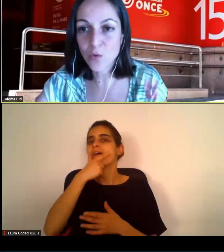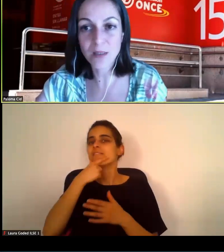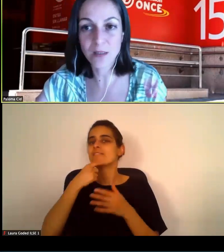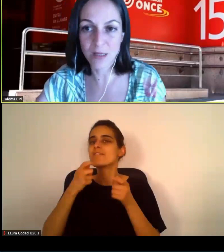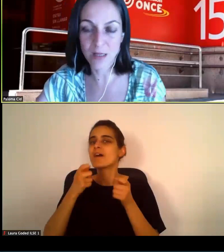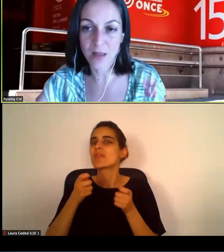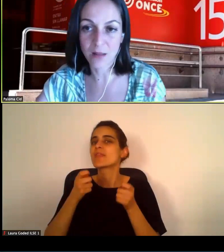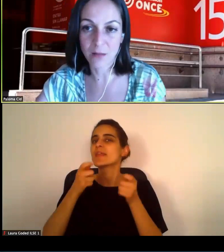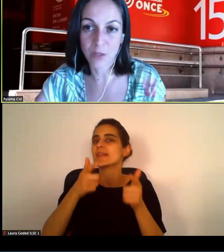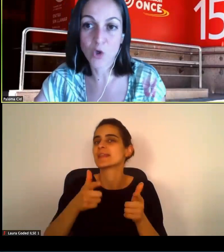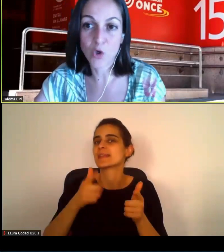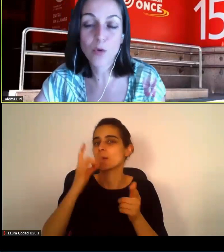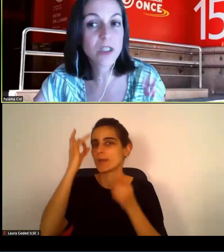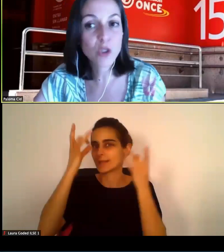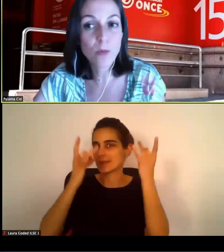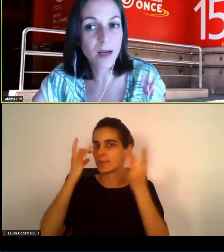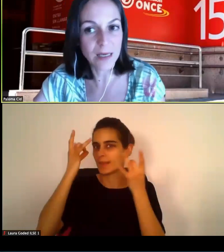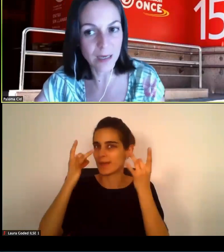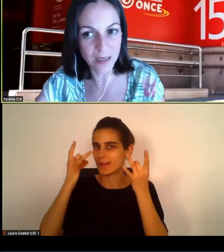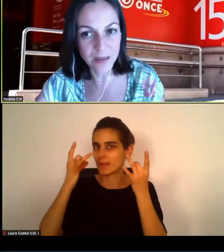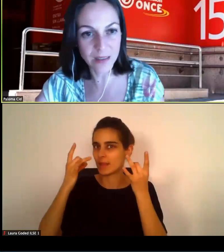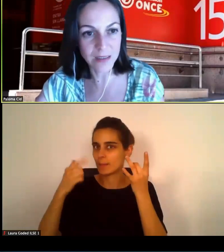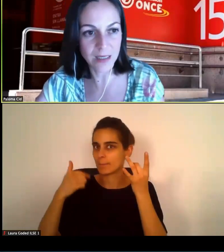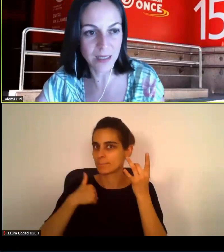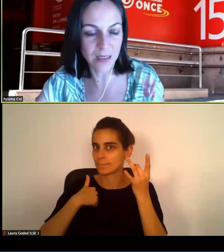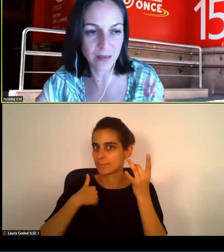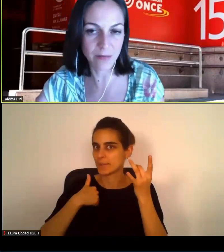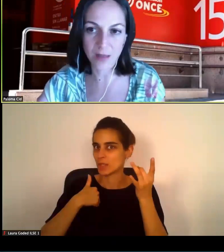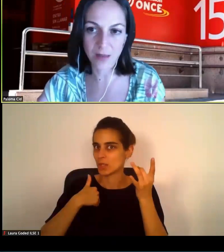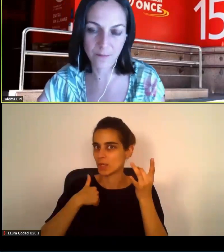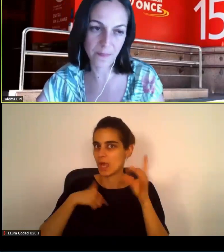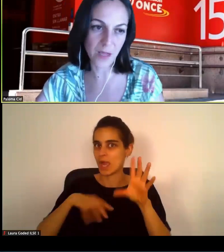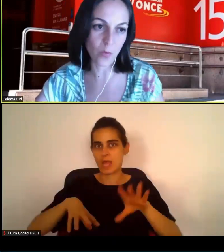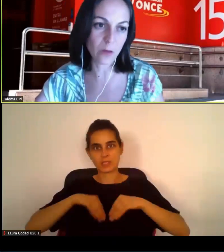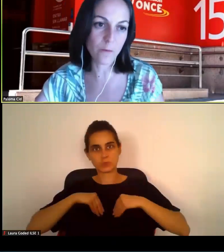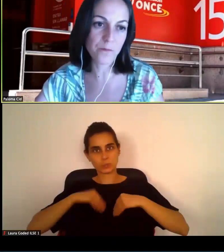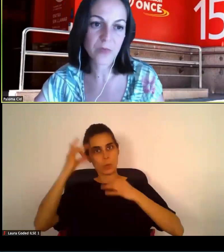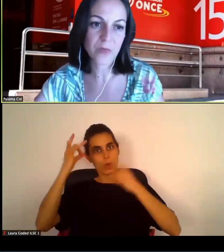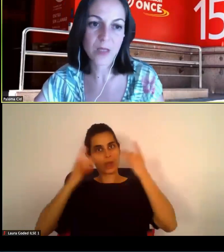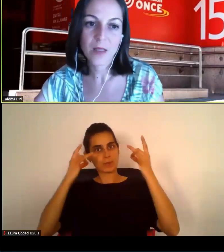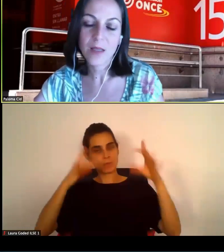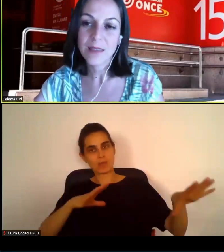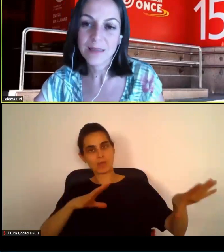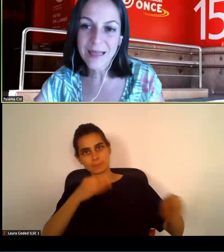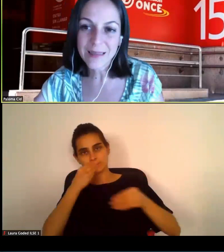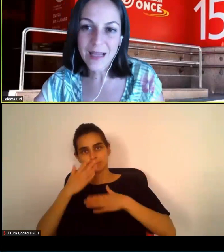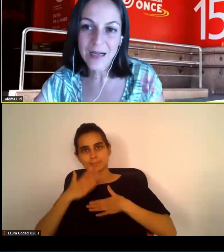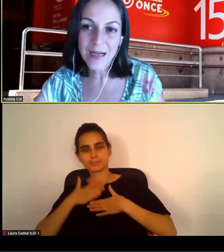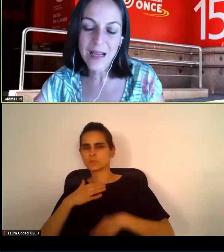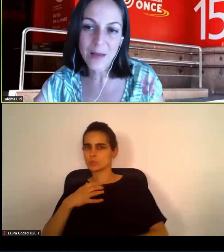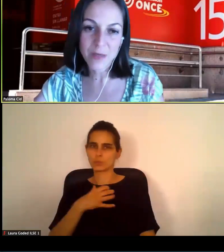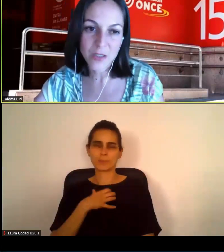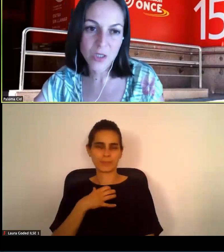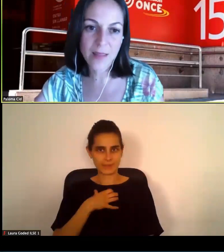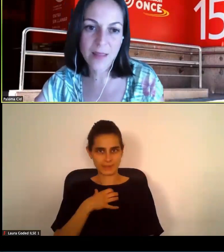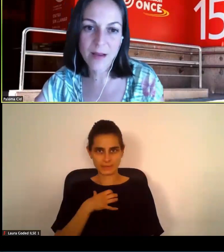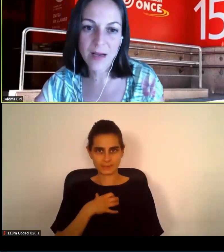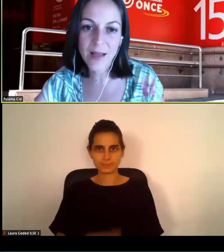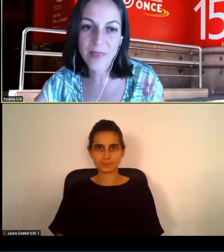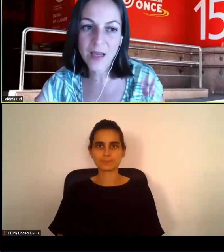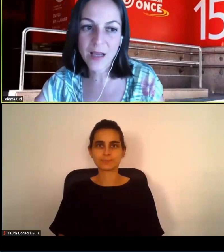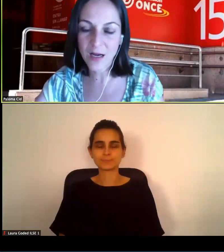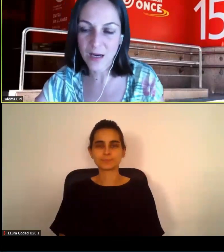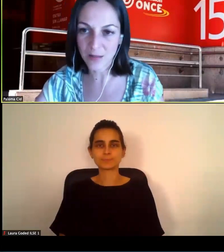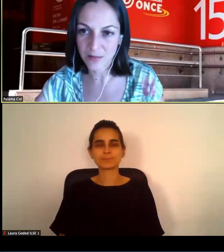de una actividad, pero no podéis tomar las riendas de esa actividad, ¿de acuerdo? Tratar a la persona de